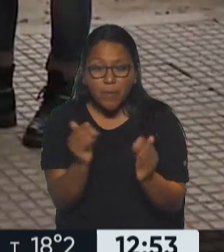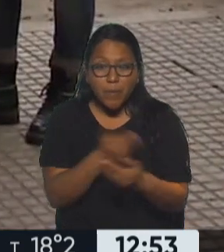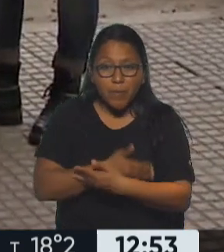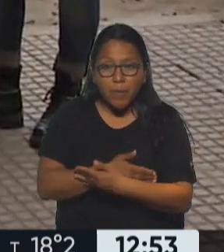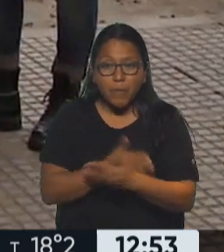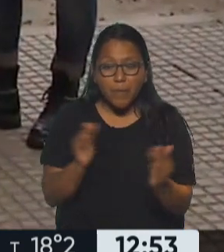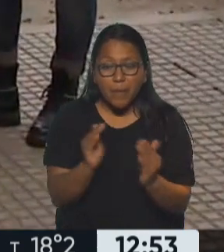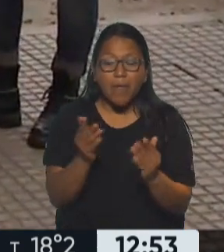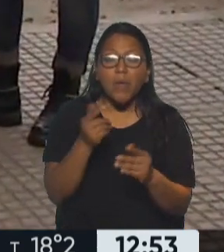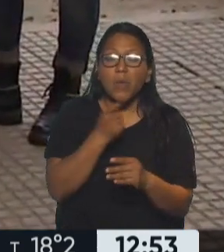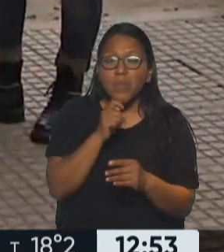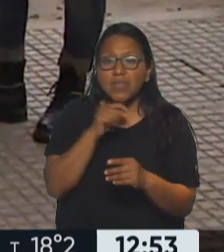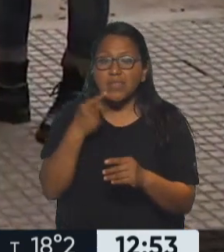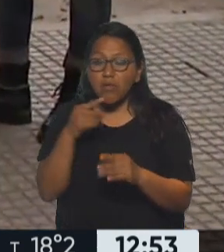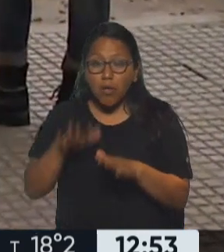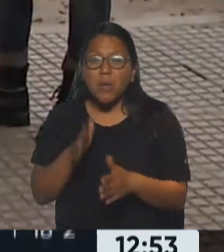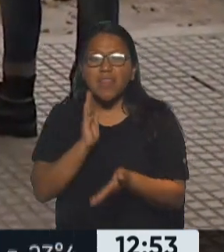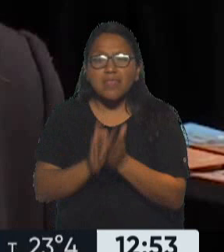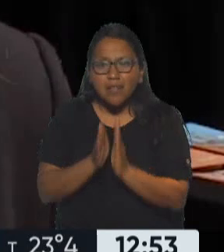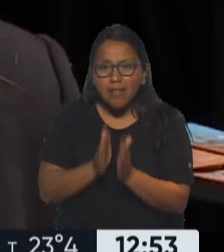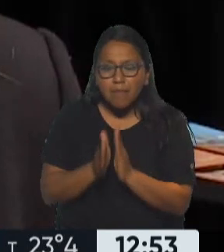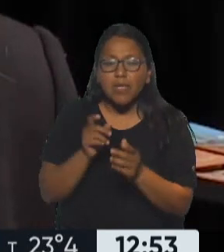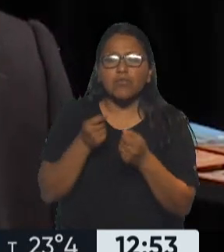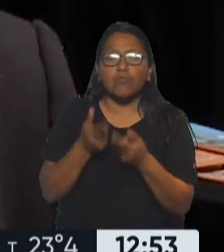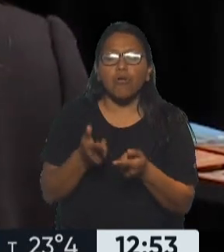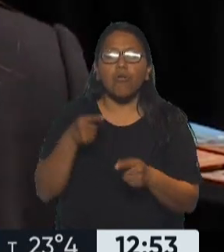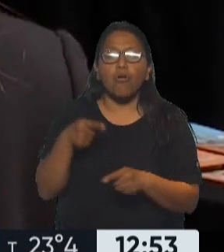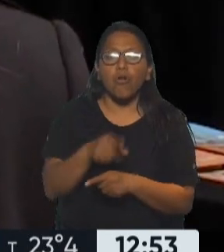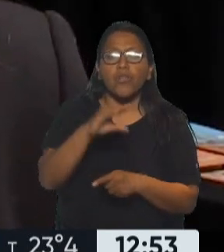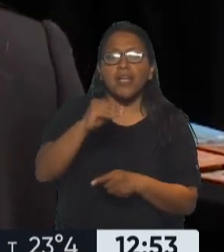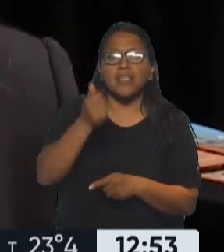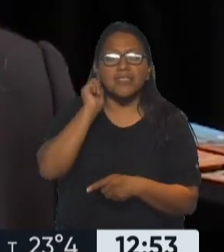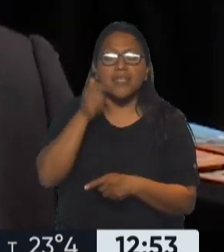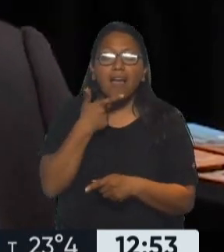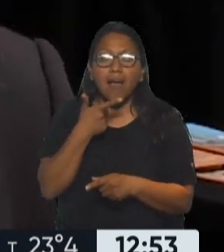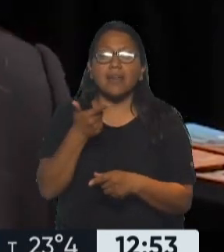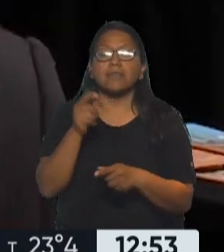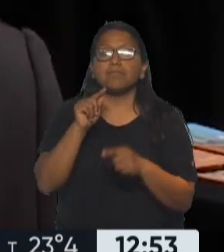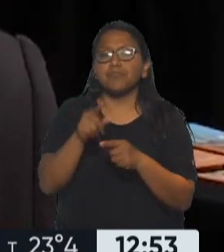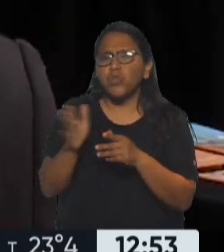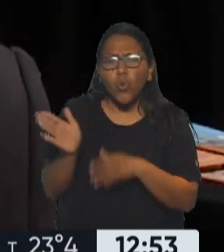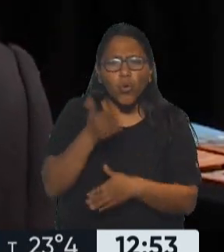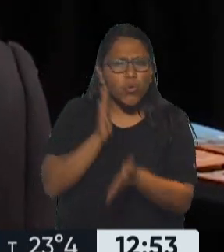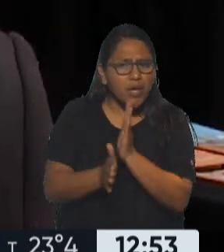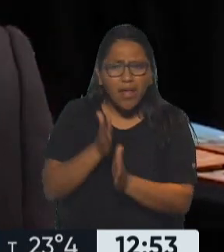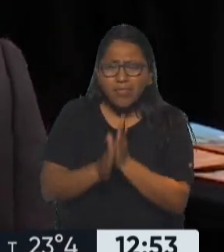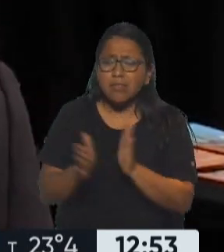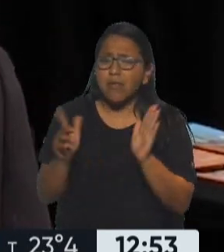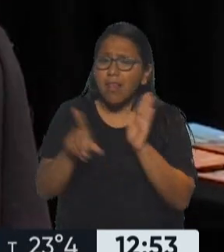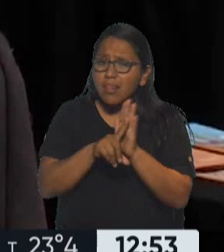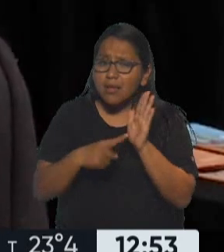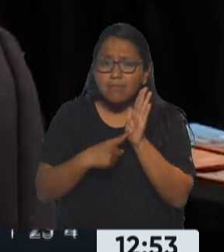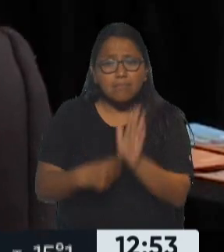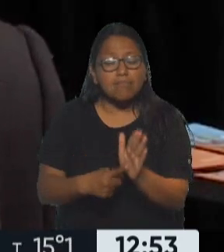un niño o una niña, si a vos te tratan, accedes al tratamiento, que en la Argentina el diagnóstico del tratamiento todo es gratuito por ley, si